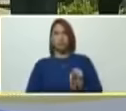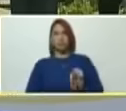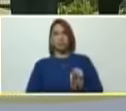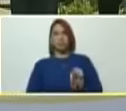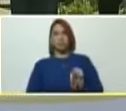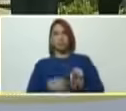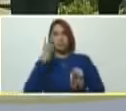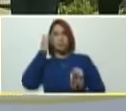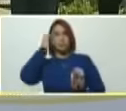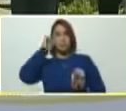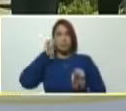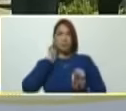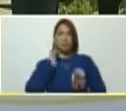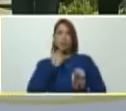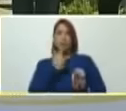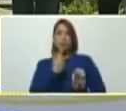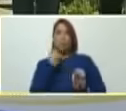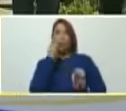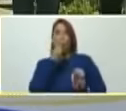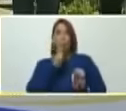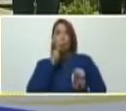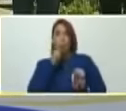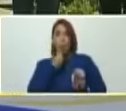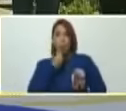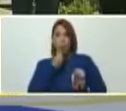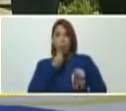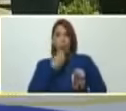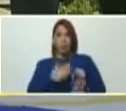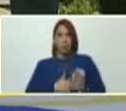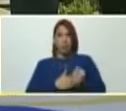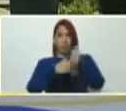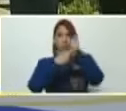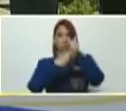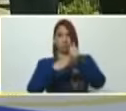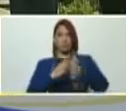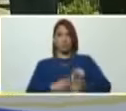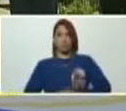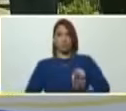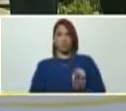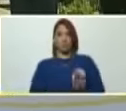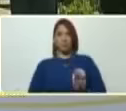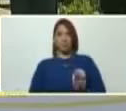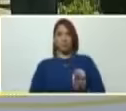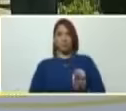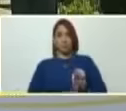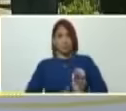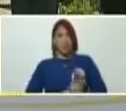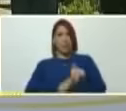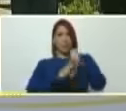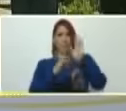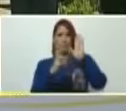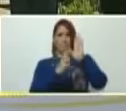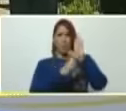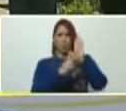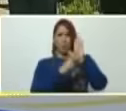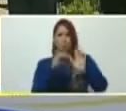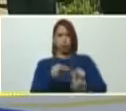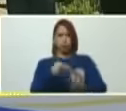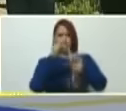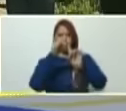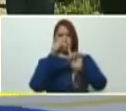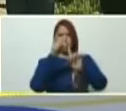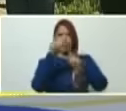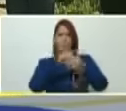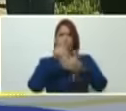lo que dijo este joven, estos jóvenes líderes, estos líderes verdaderos, electos con el voto popular,